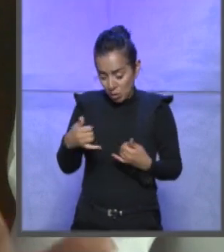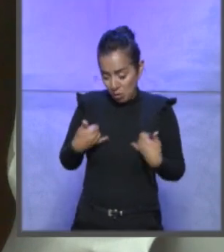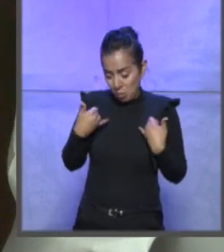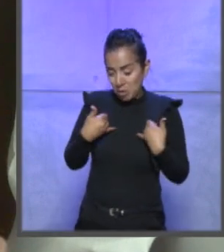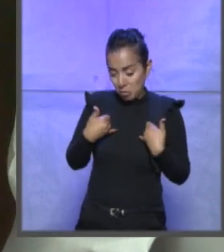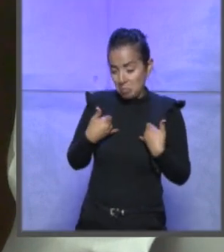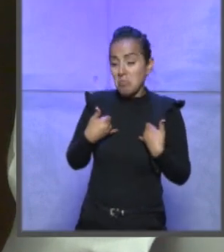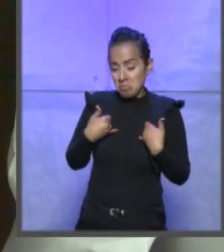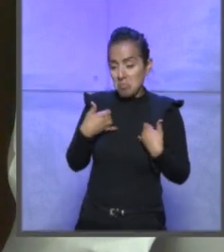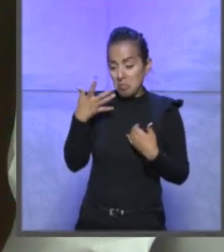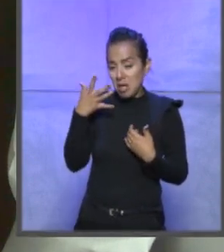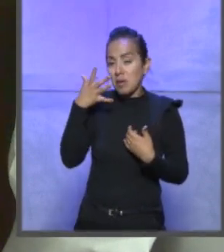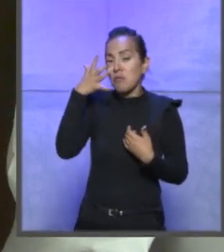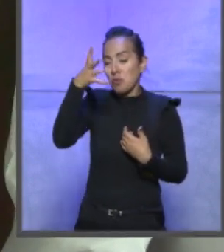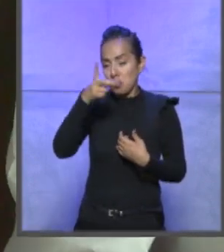somos el futuro de México.